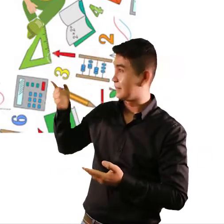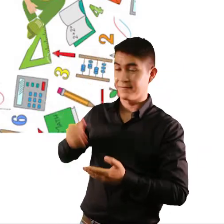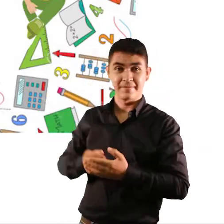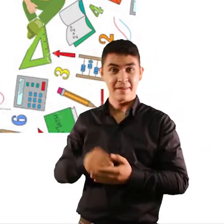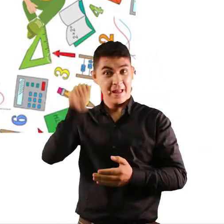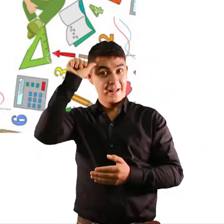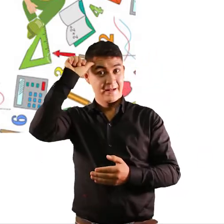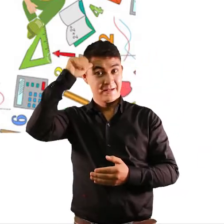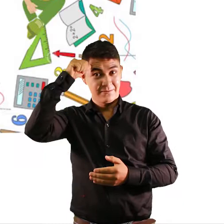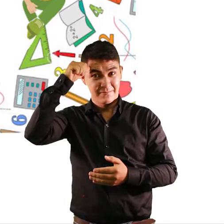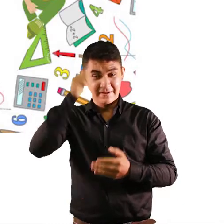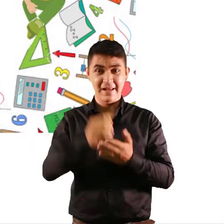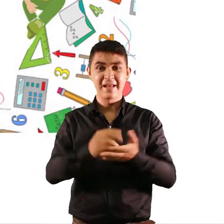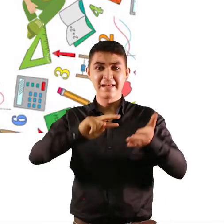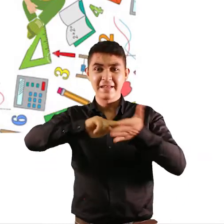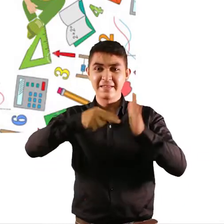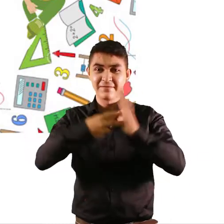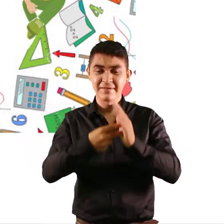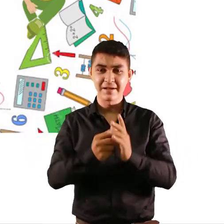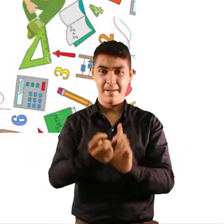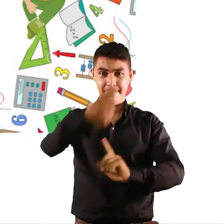¿Recuerdan qué es un polígono?